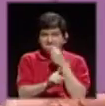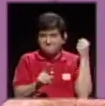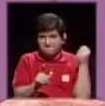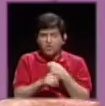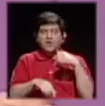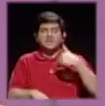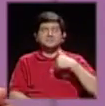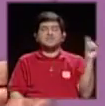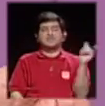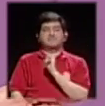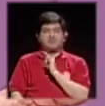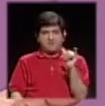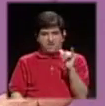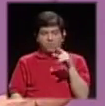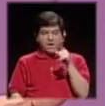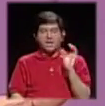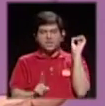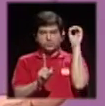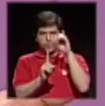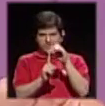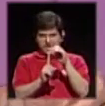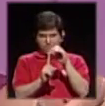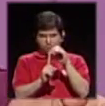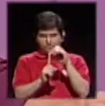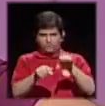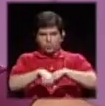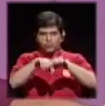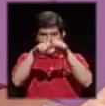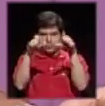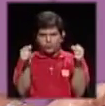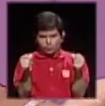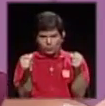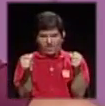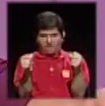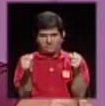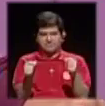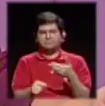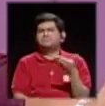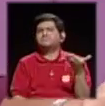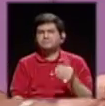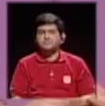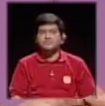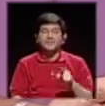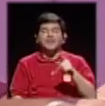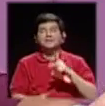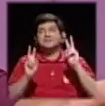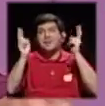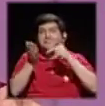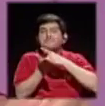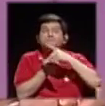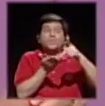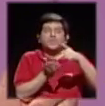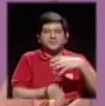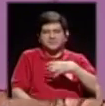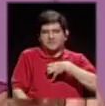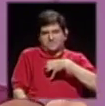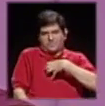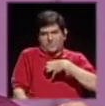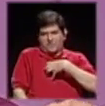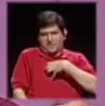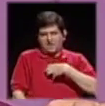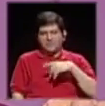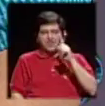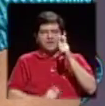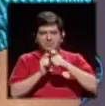tener también ese objetivo, ¿no? De romper esa pureza, esa pertenencia a